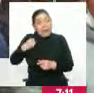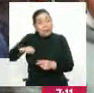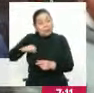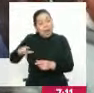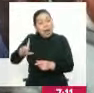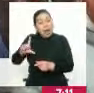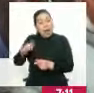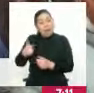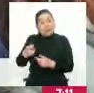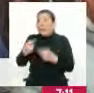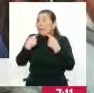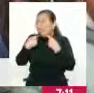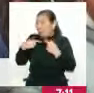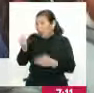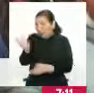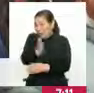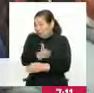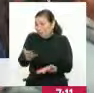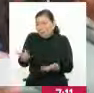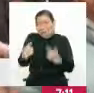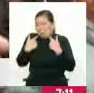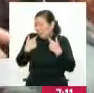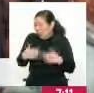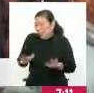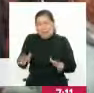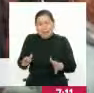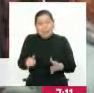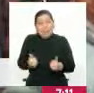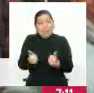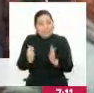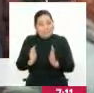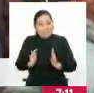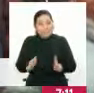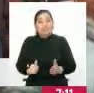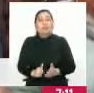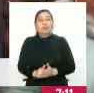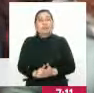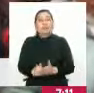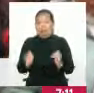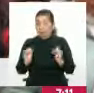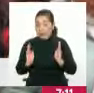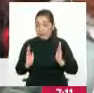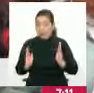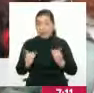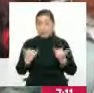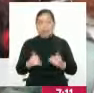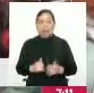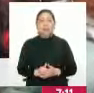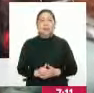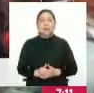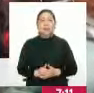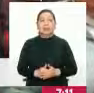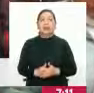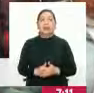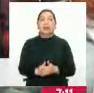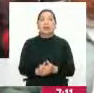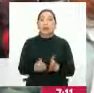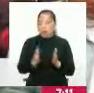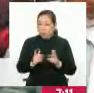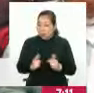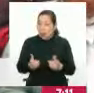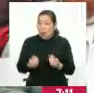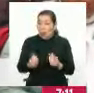perdiendo los juicios en donde nosotros hemos planteado acciones de retener, o sea, porque justamente consideramos que tenemos jurisdicción